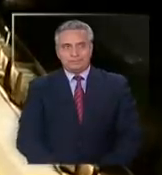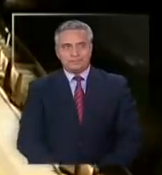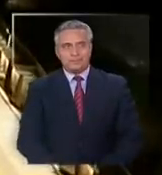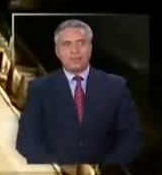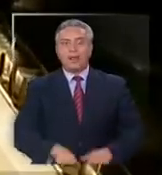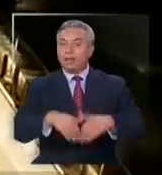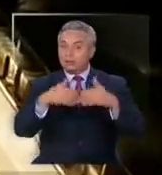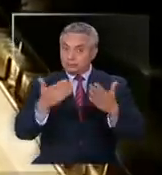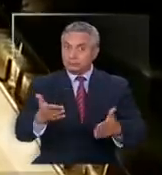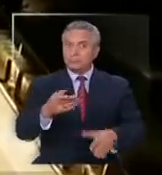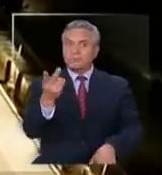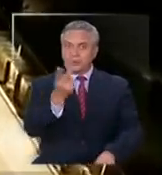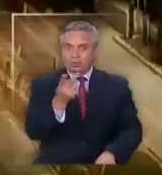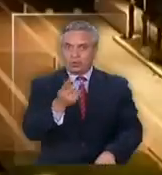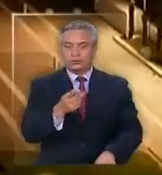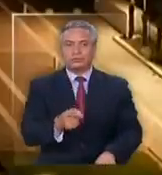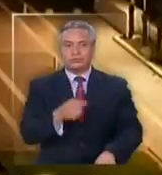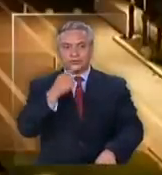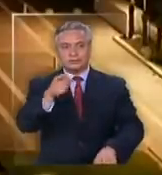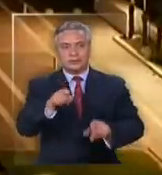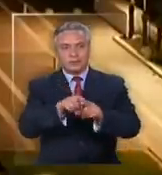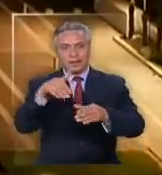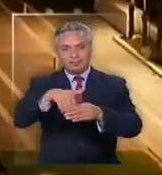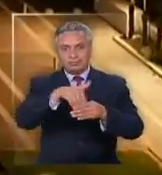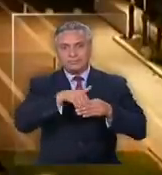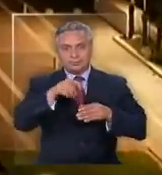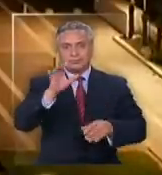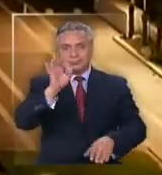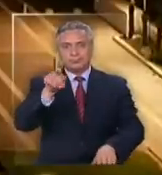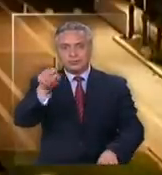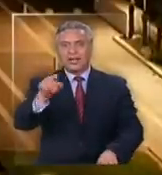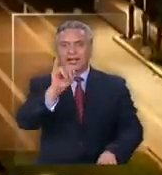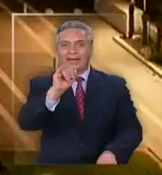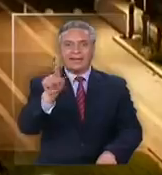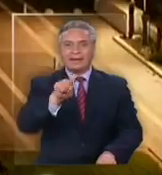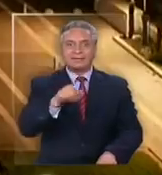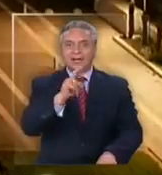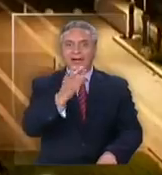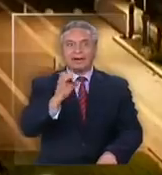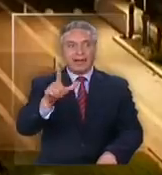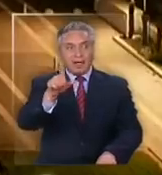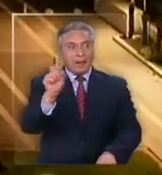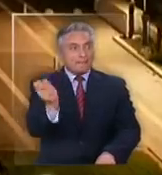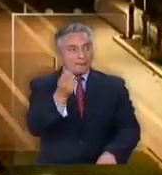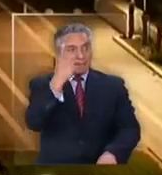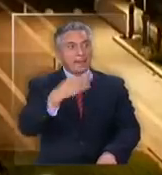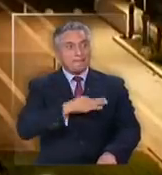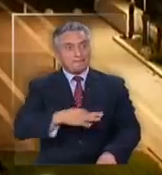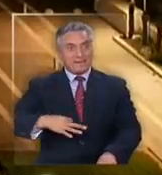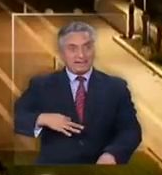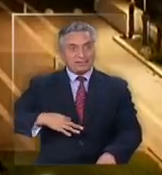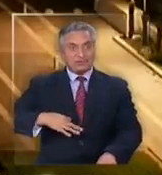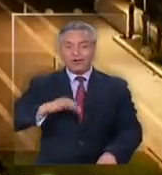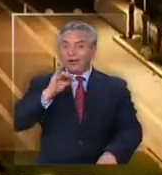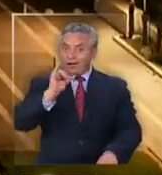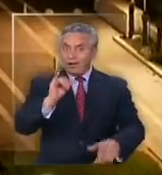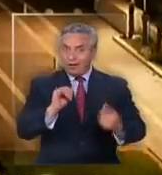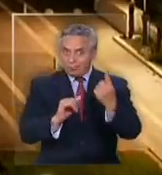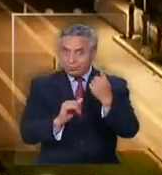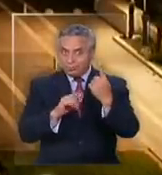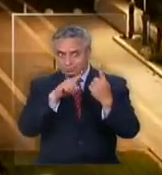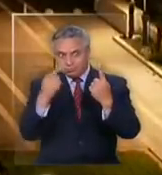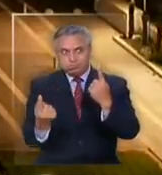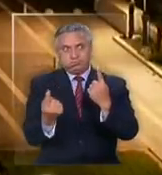En tanto, los resultados preliminares de las elecciones legislativas de Israel ponen al actual primer ministro Benjamín Netanyahu y a su principal